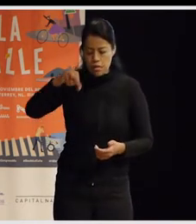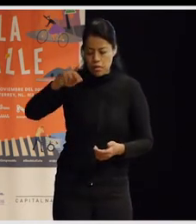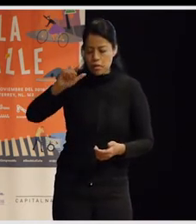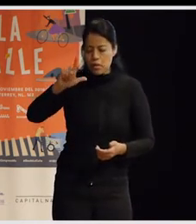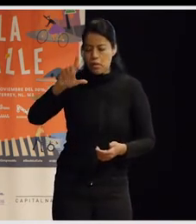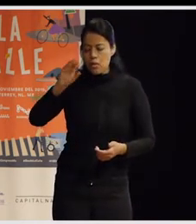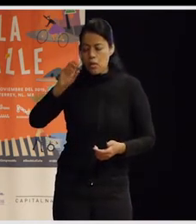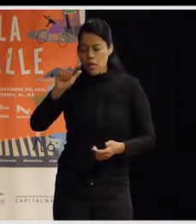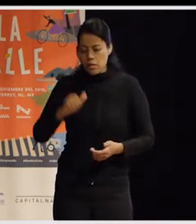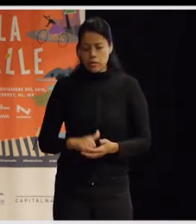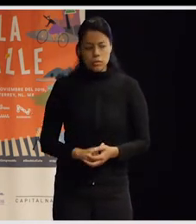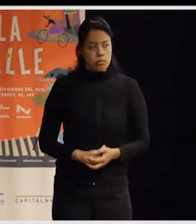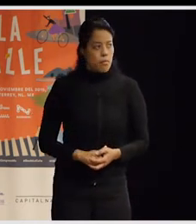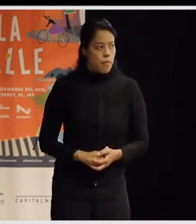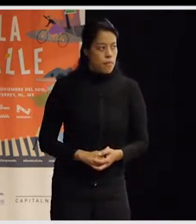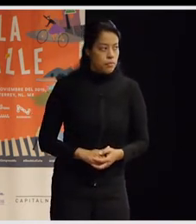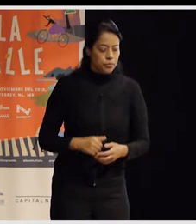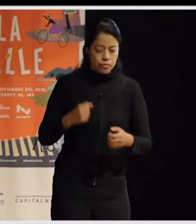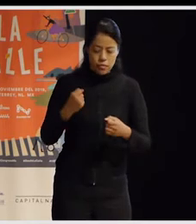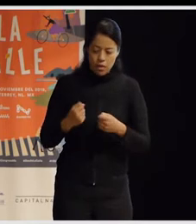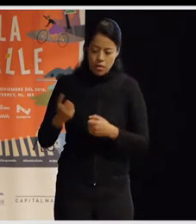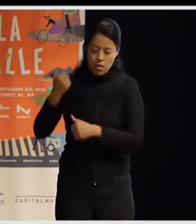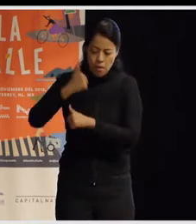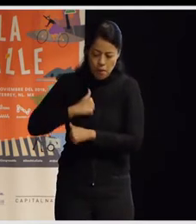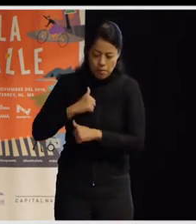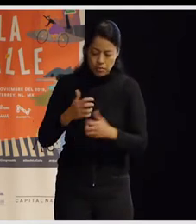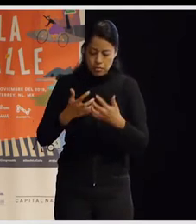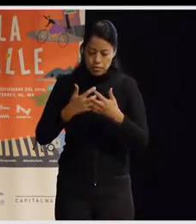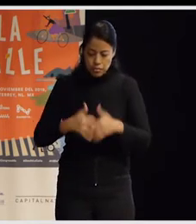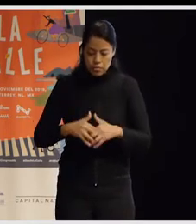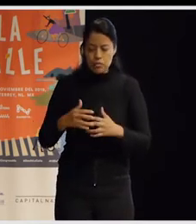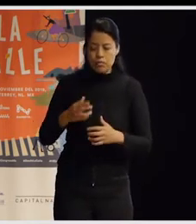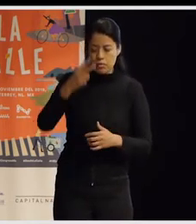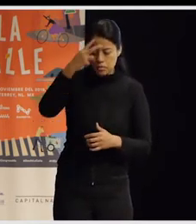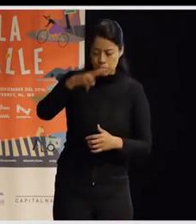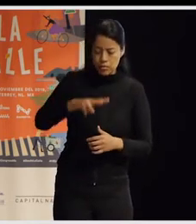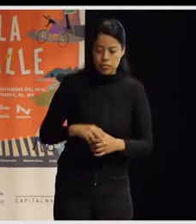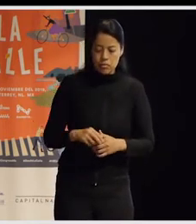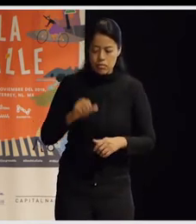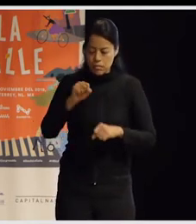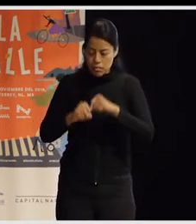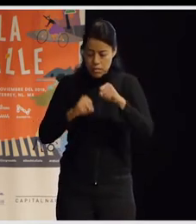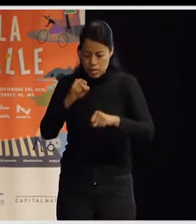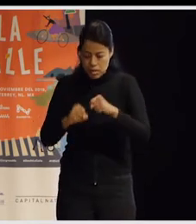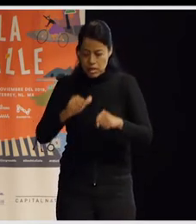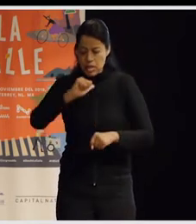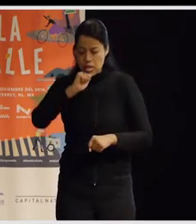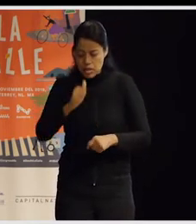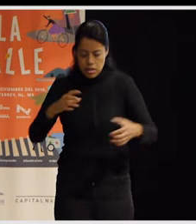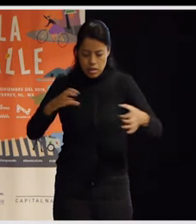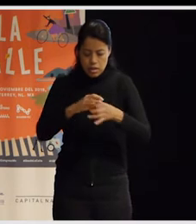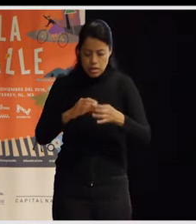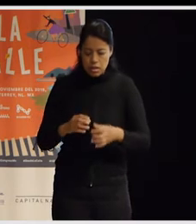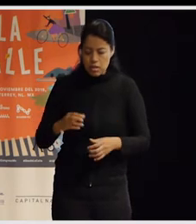con nuestra asistencia se eligió un operador que es una empresa mexicana viva que son bicicletas sin anclaje y en